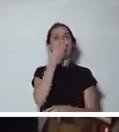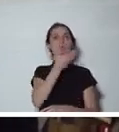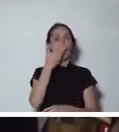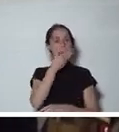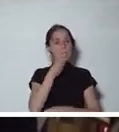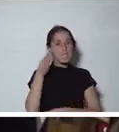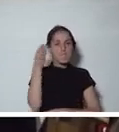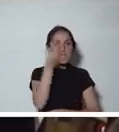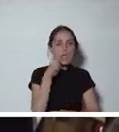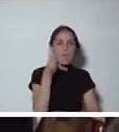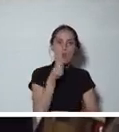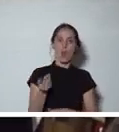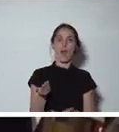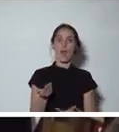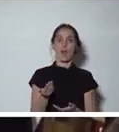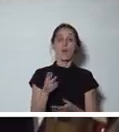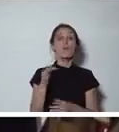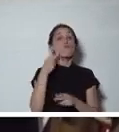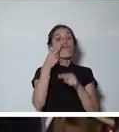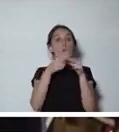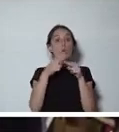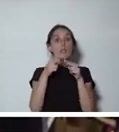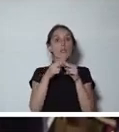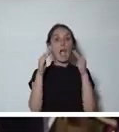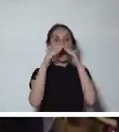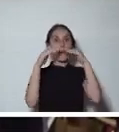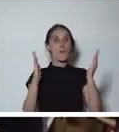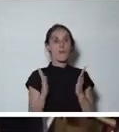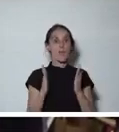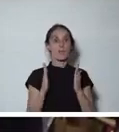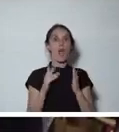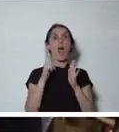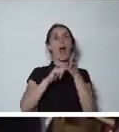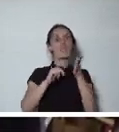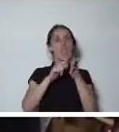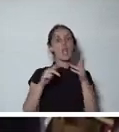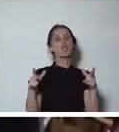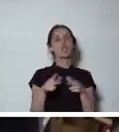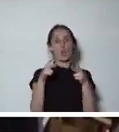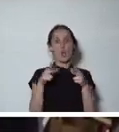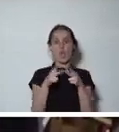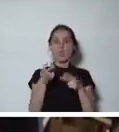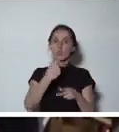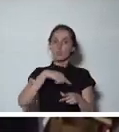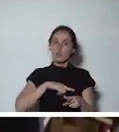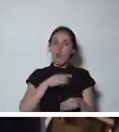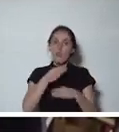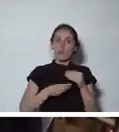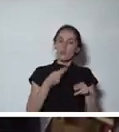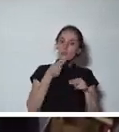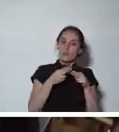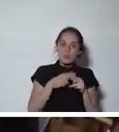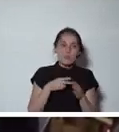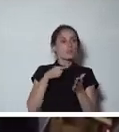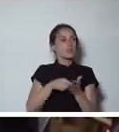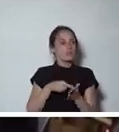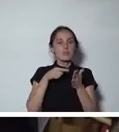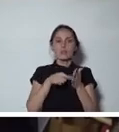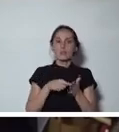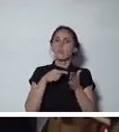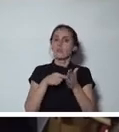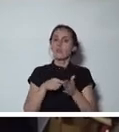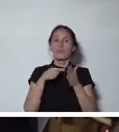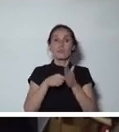decir que se está haciendo más política de vivienda de alquiler social que nunca Y que ahora mismo somos administración que a pesar de tener menos recursos somos quien más vivienda social está